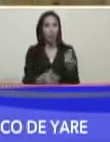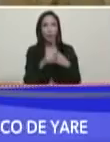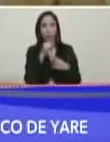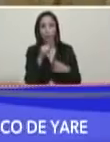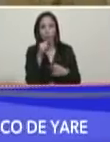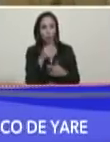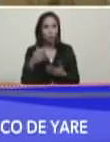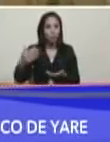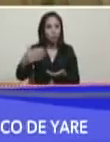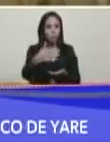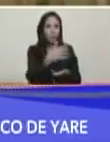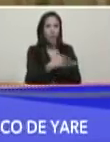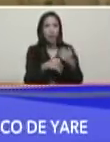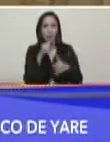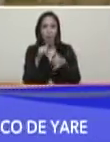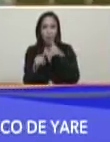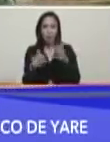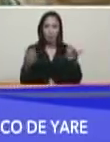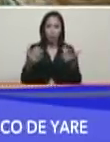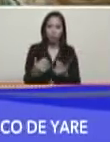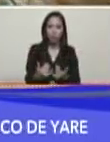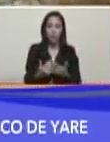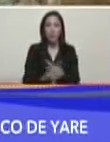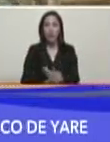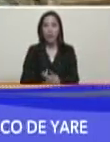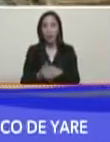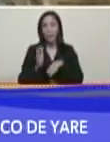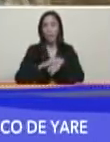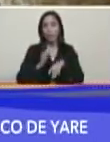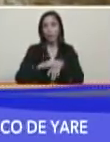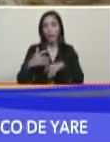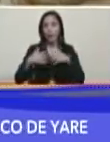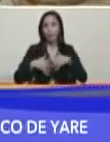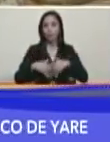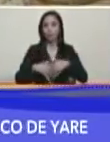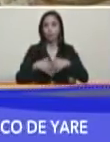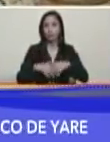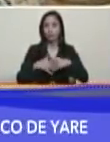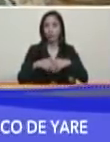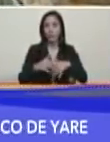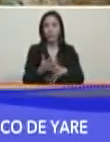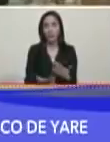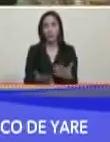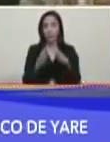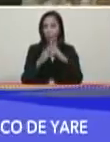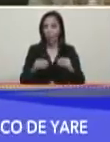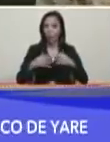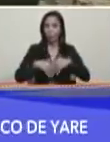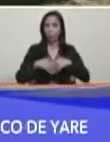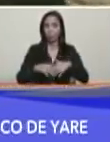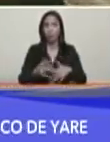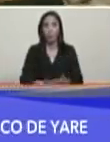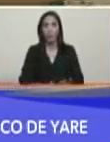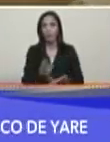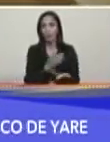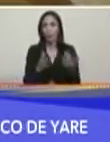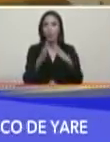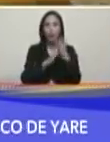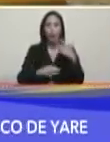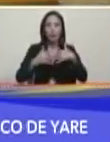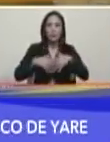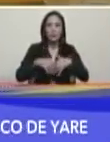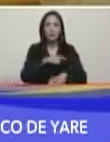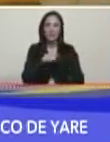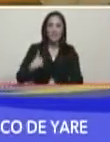información, porque a pesar de eso, toda la planta está en idioma chino. En chino, ¿sí? Claro.